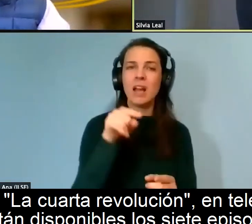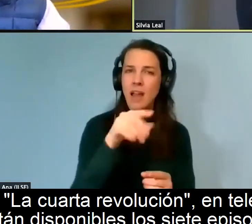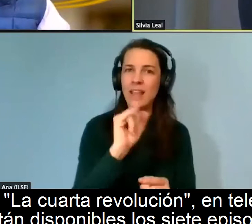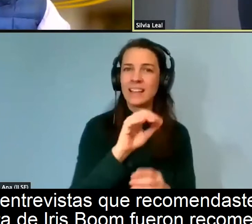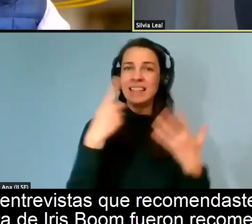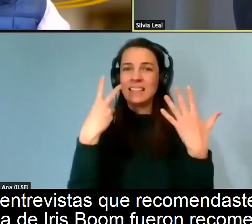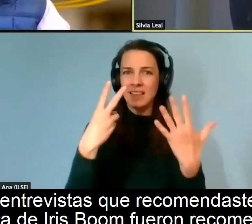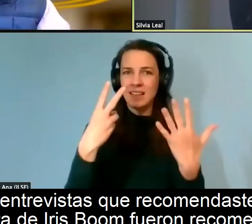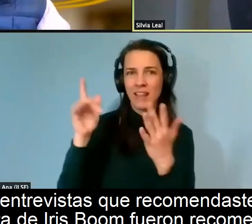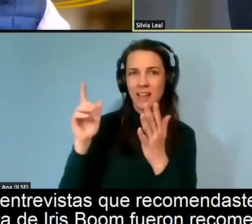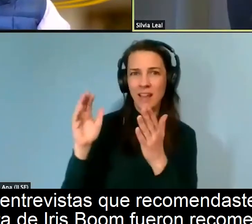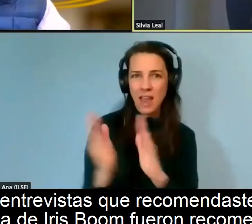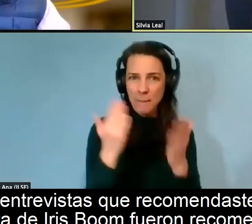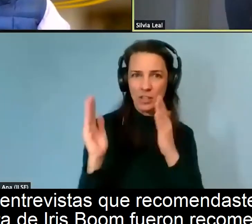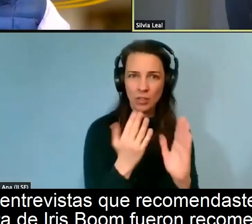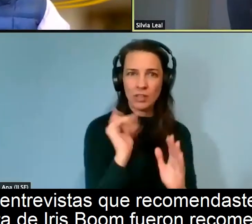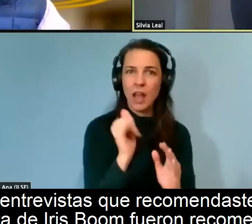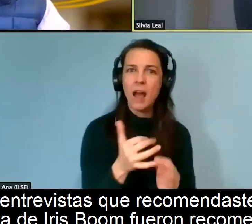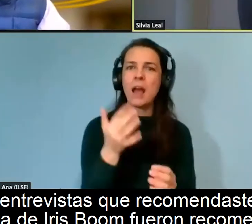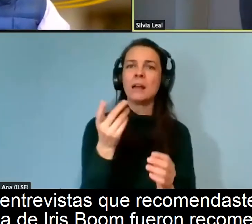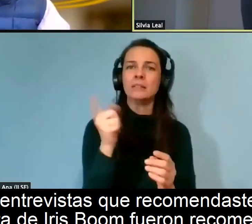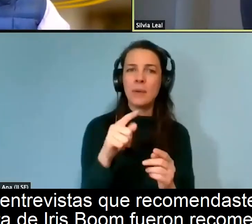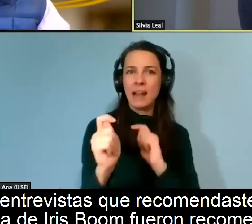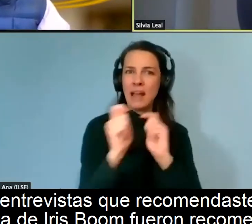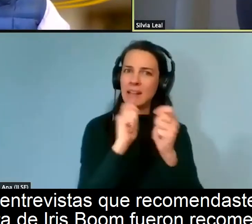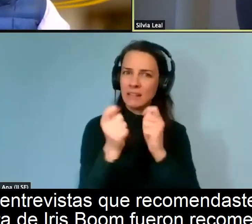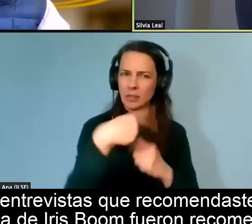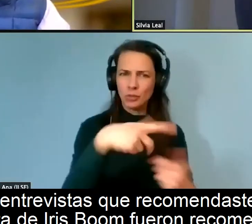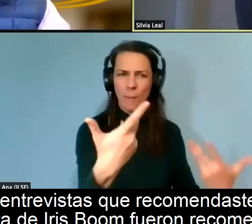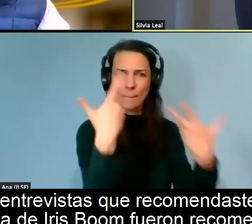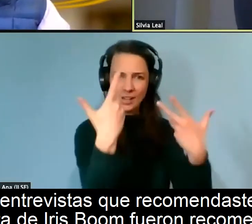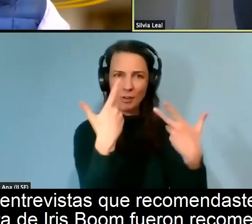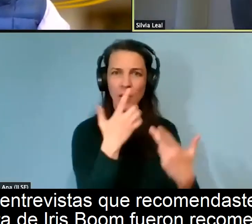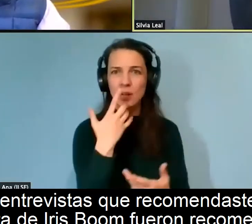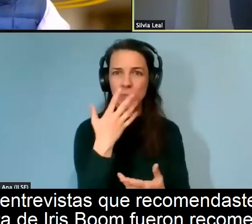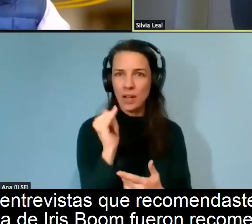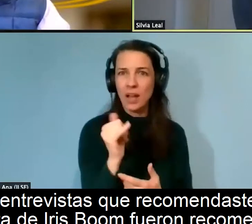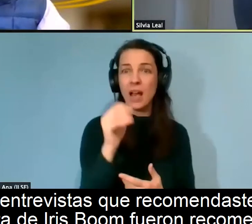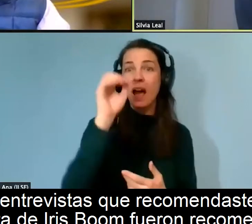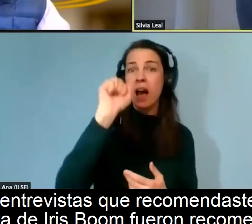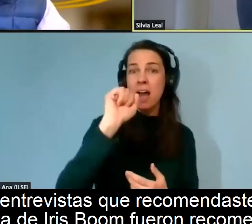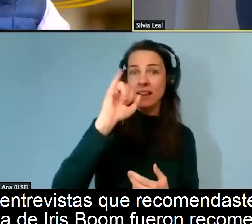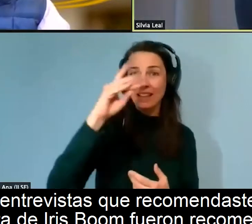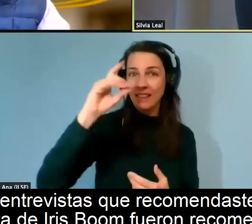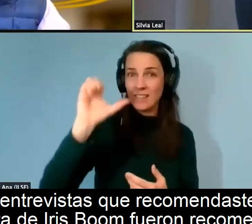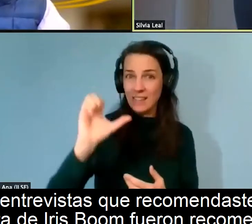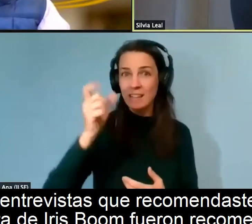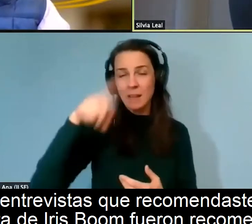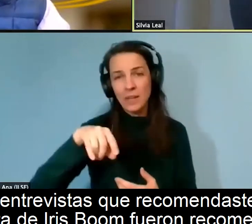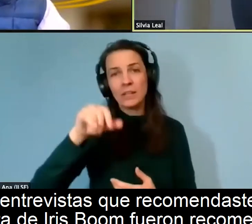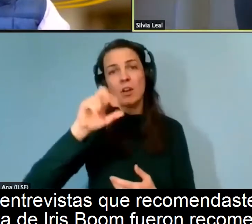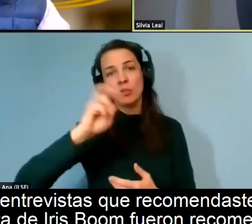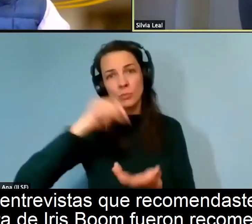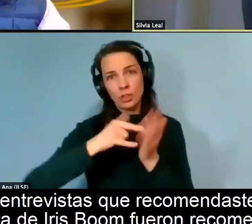episodios. De hecho, con unas cuantas entrevistas que me recomendasteis vosotros, porque, por ejemplo, Aide y la entrevista también de Irisbon